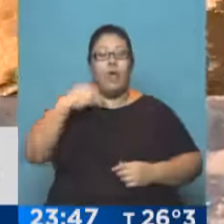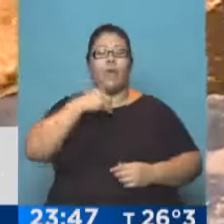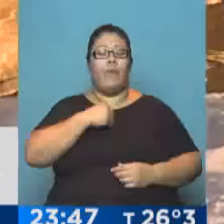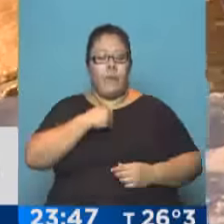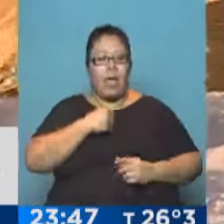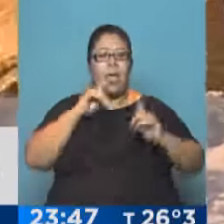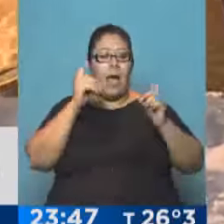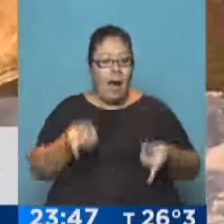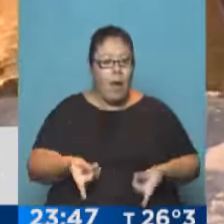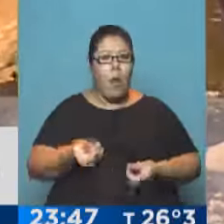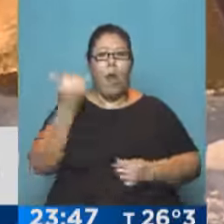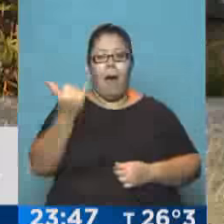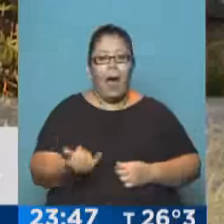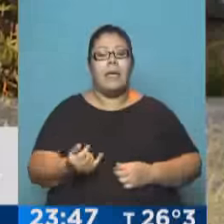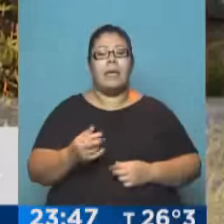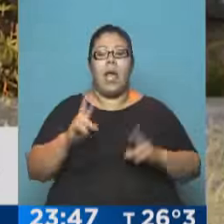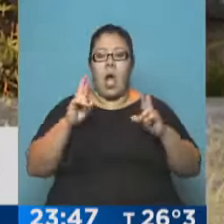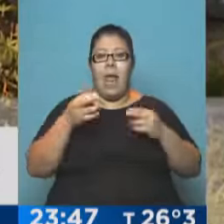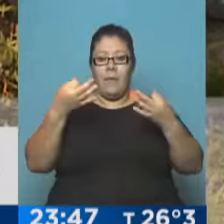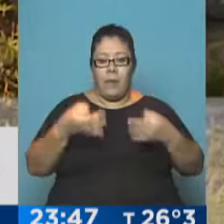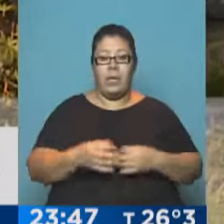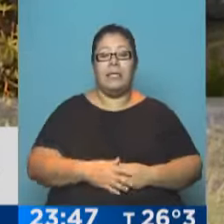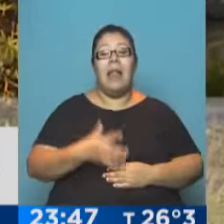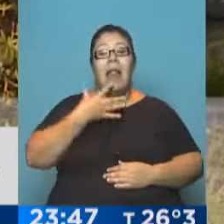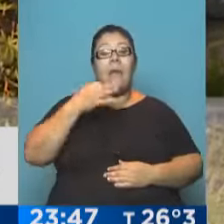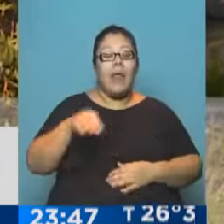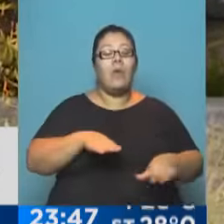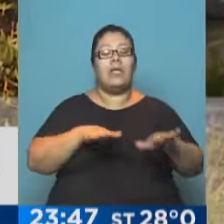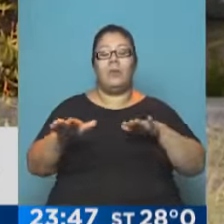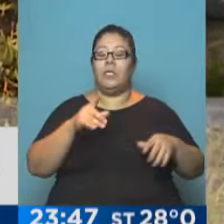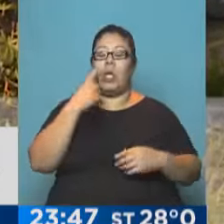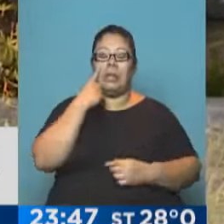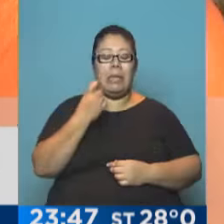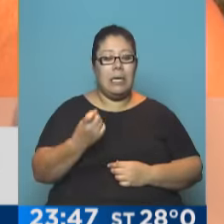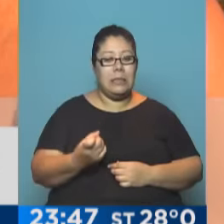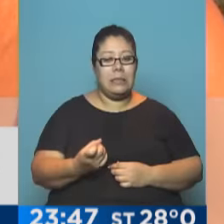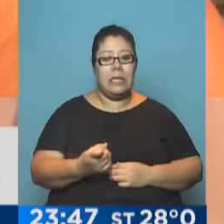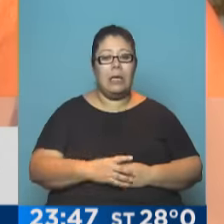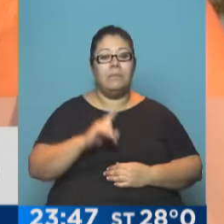salir para bien. La verdad que es muy triste lo que está pasando.